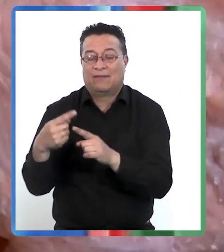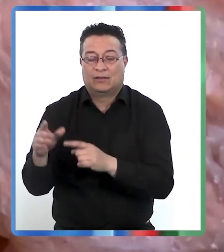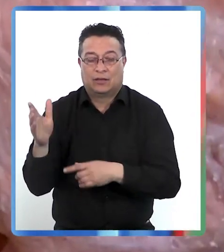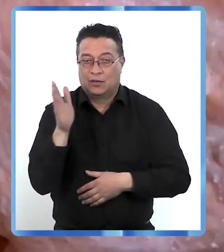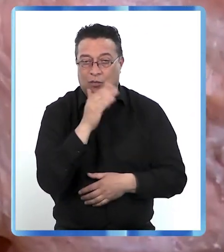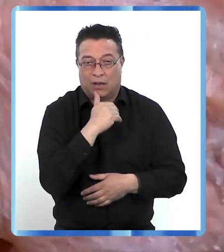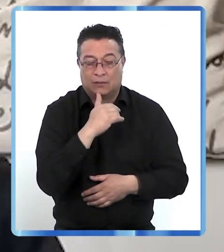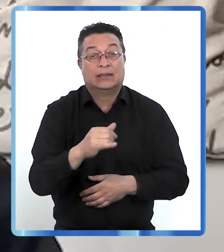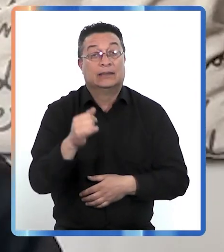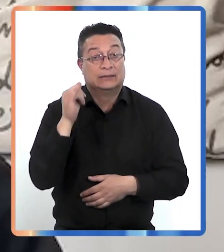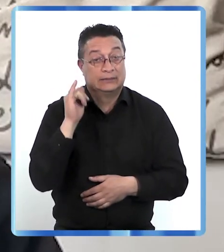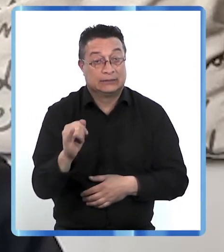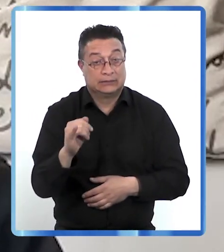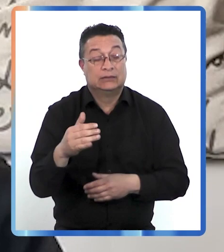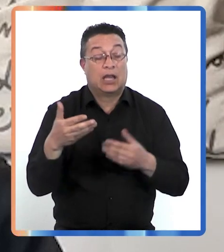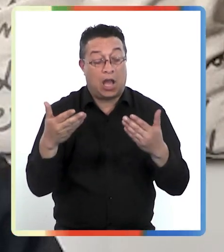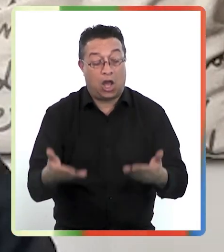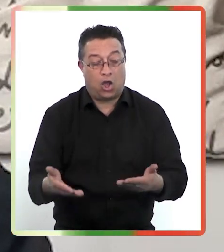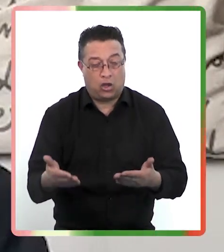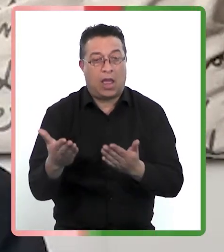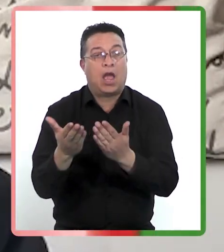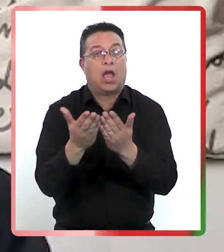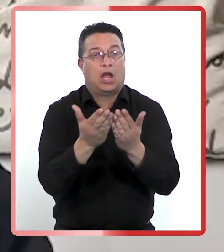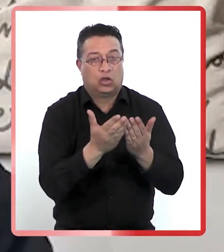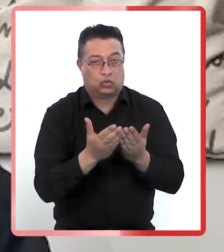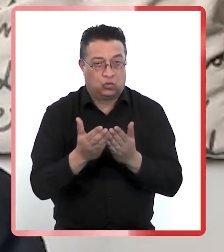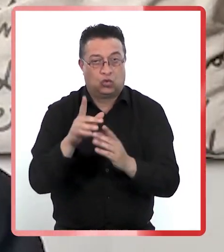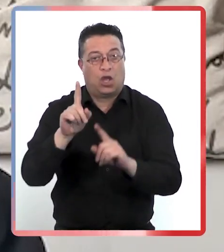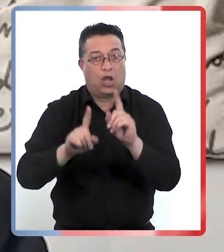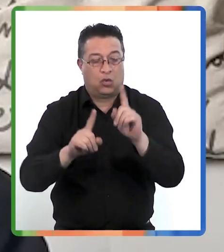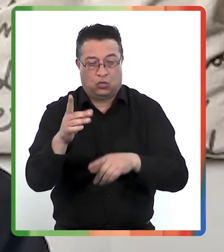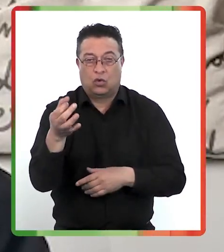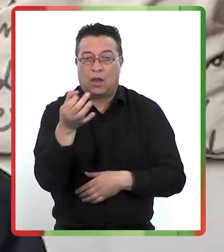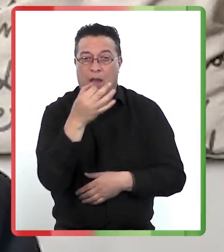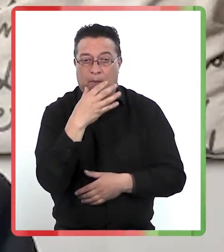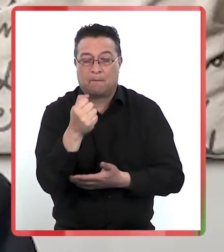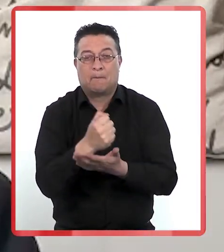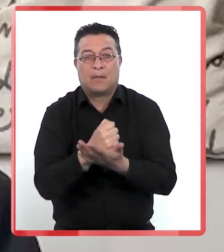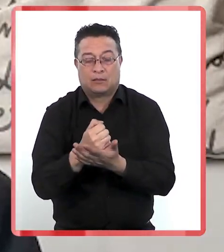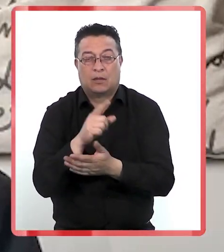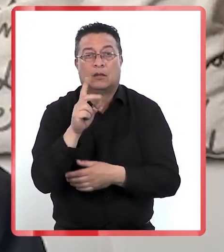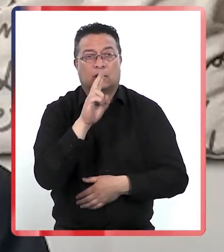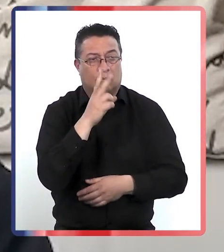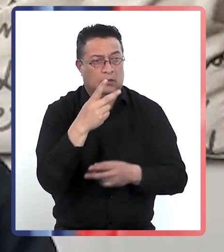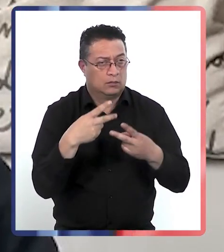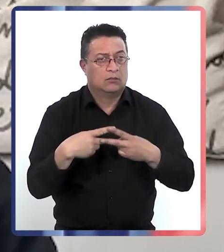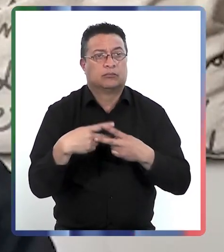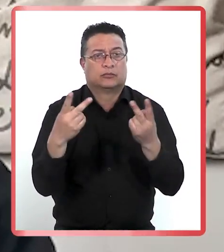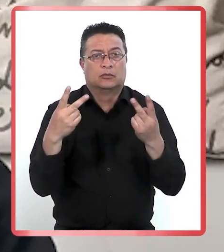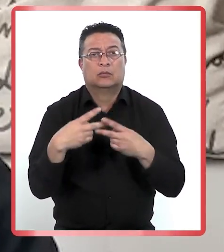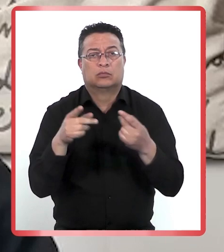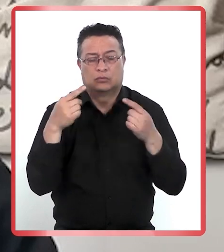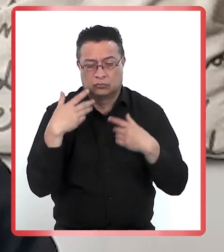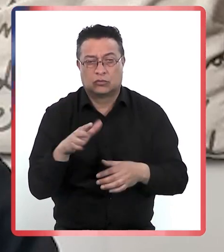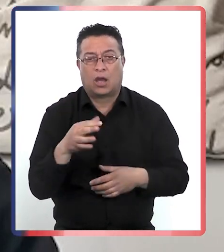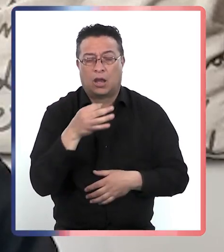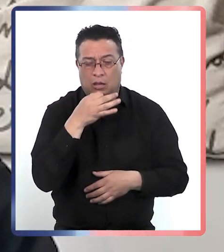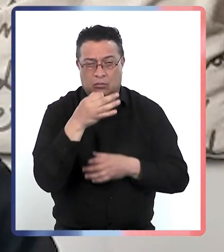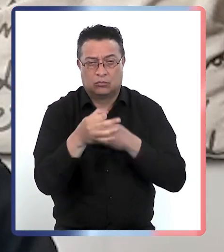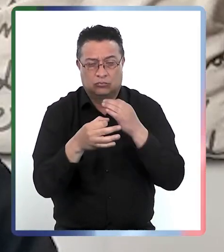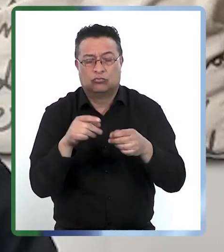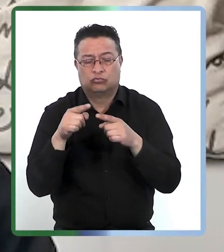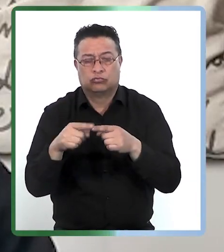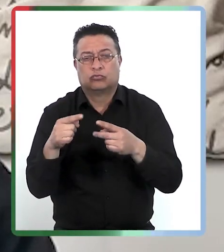distinto. Sí, actualmente están en estudio algunos medicamentos, como que también salen en la televisión y uno puede haberlo escuchado, como el lecanemab,